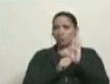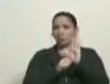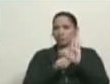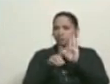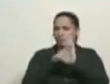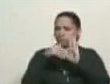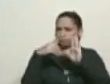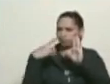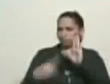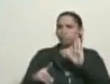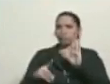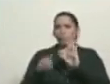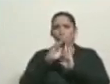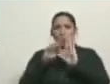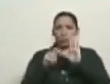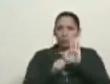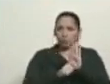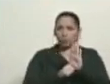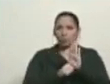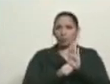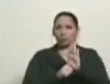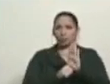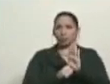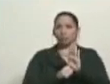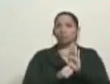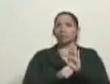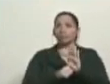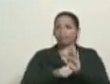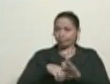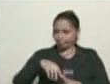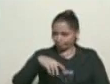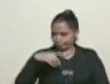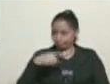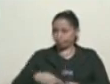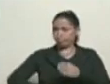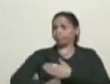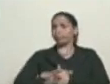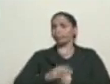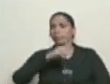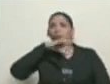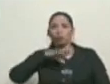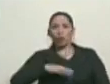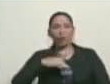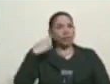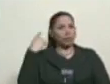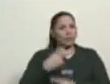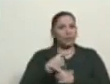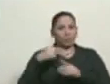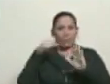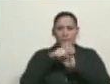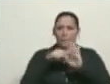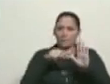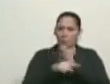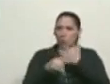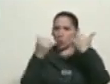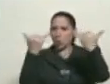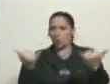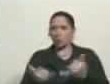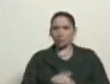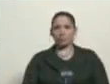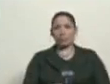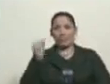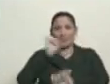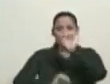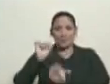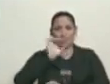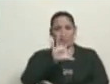deber constitucional y un deber histórico que debemos cumplir en este momento de defensa